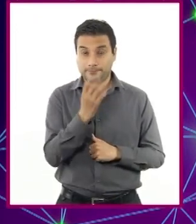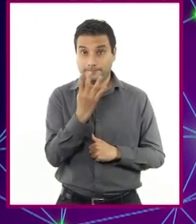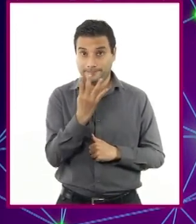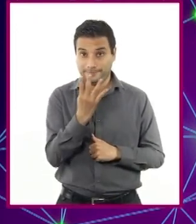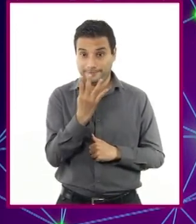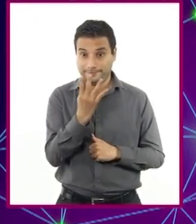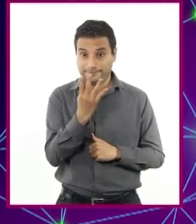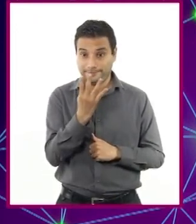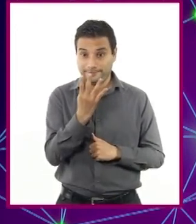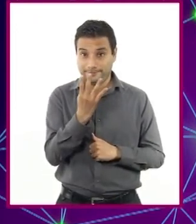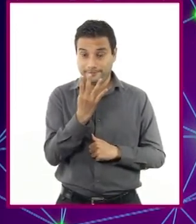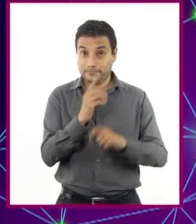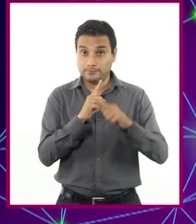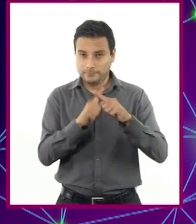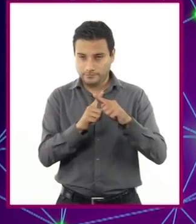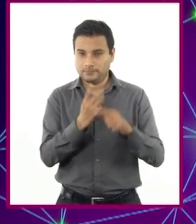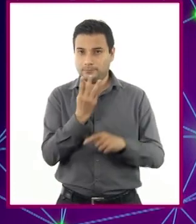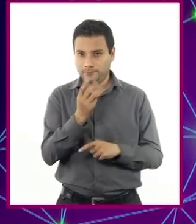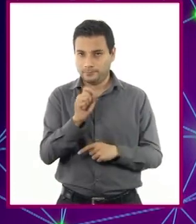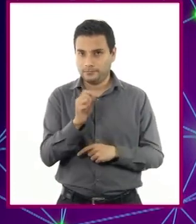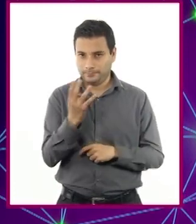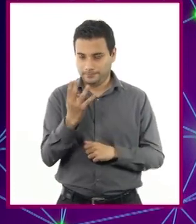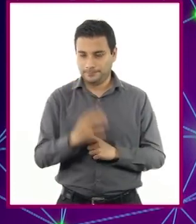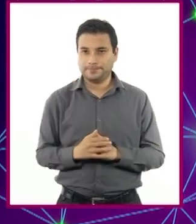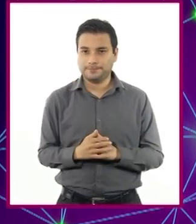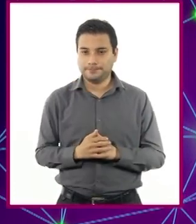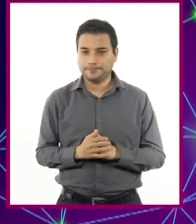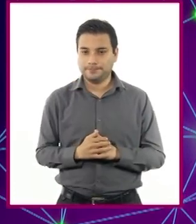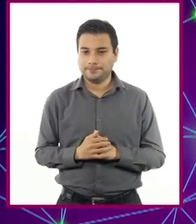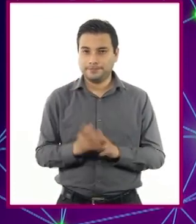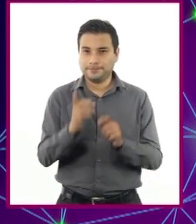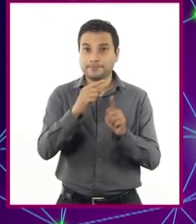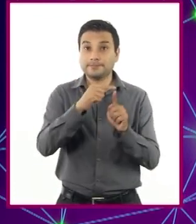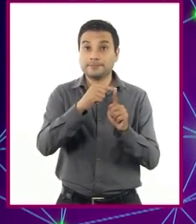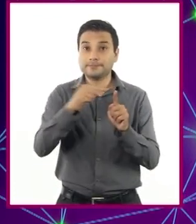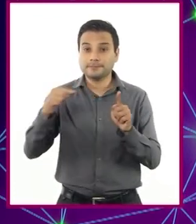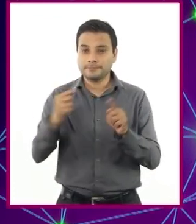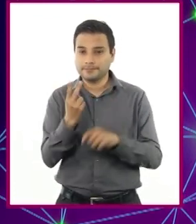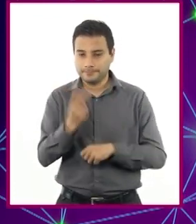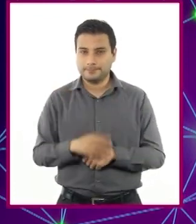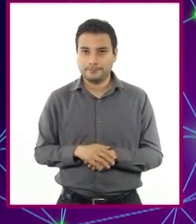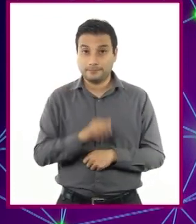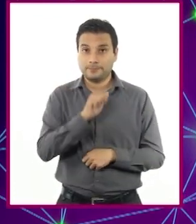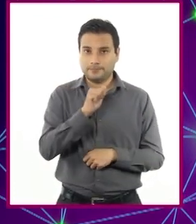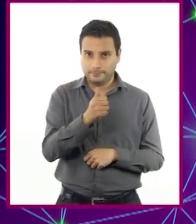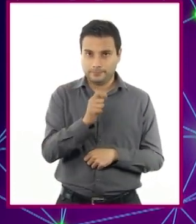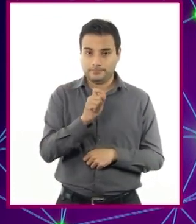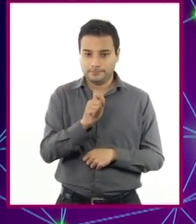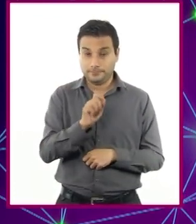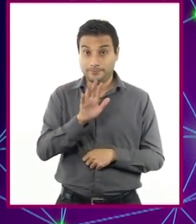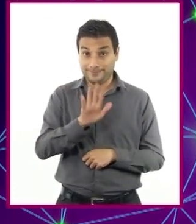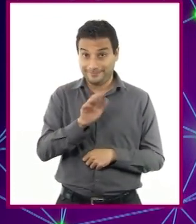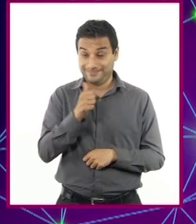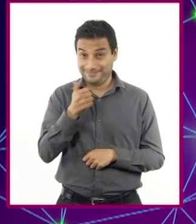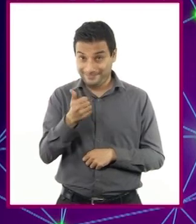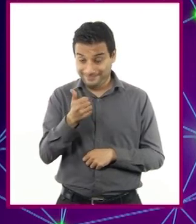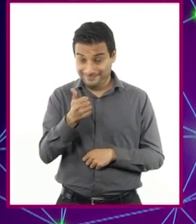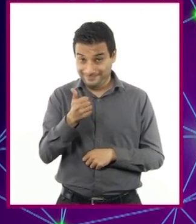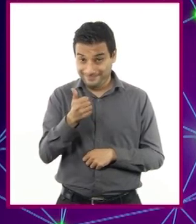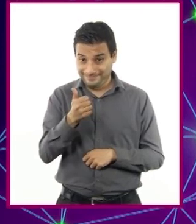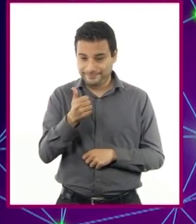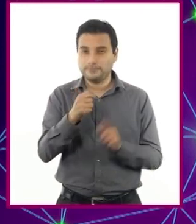3.4 decímetros por 3.4 decímetros, que es igual a 11.56 decímetros